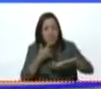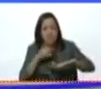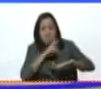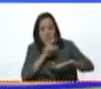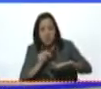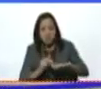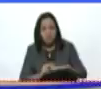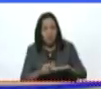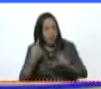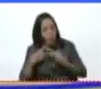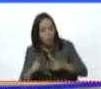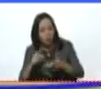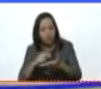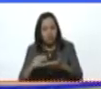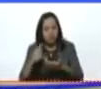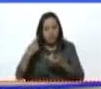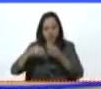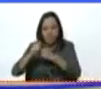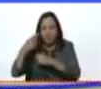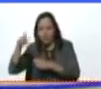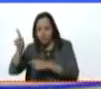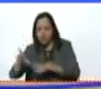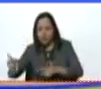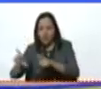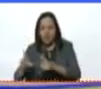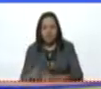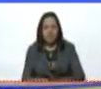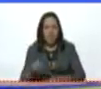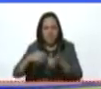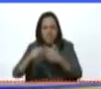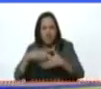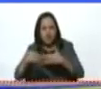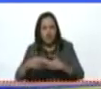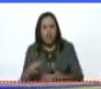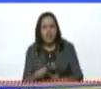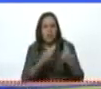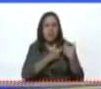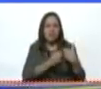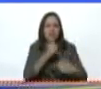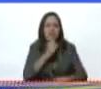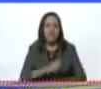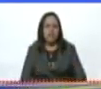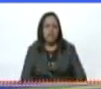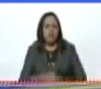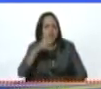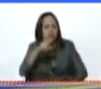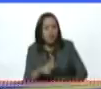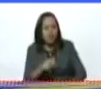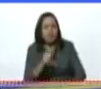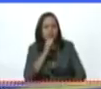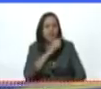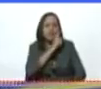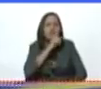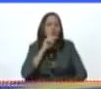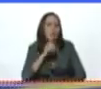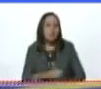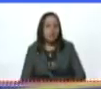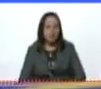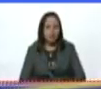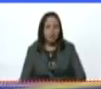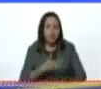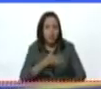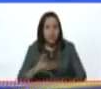Y tal carga la enviaron a tal sitio, vendiéndole en dólares. El responsable es el gerente Pedro Pérez. Yo quiero